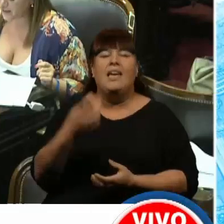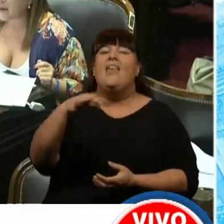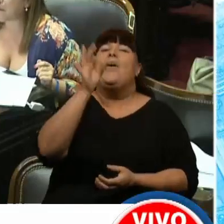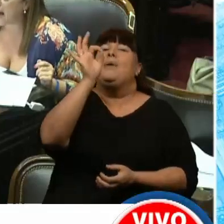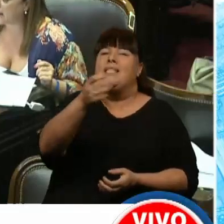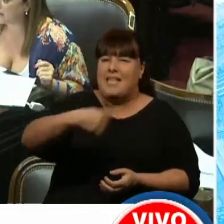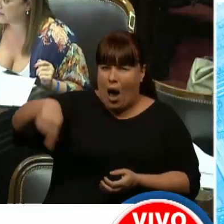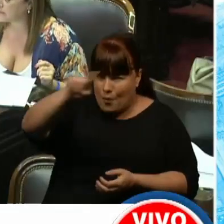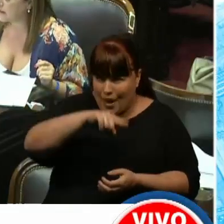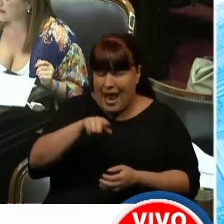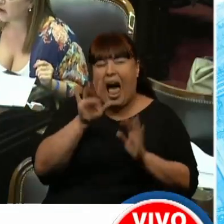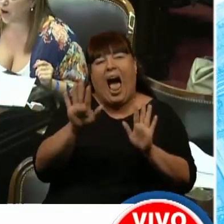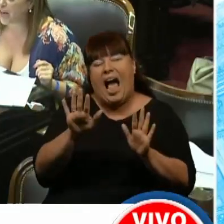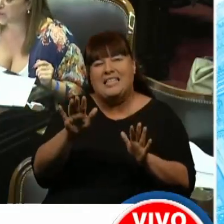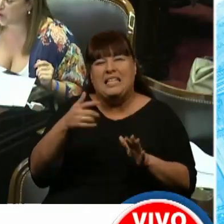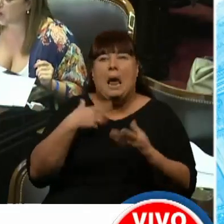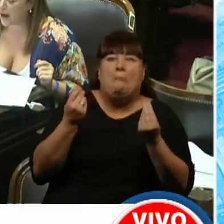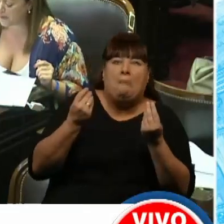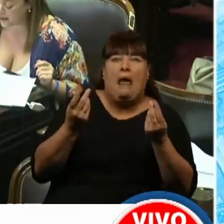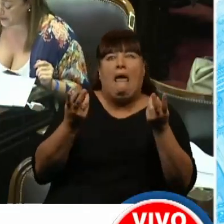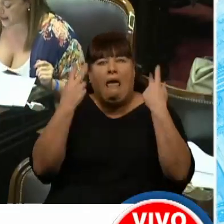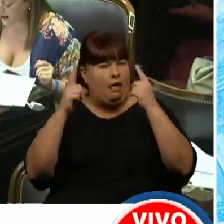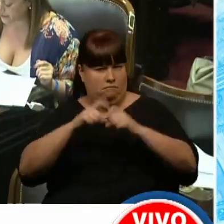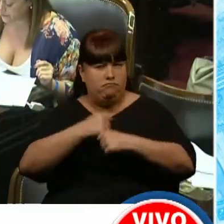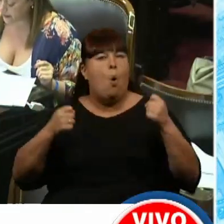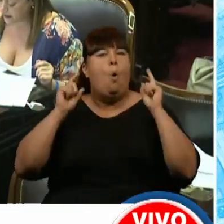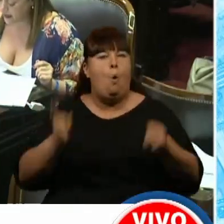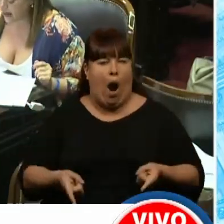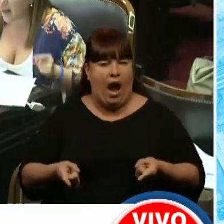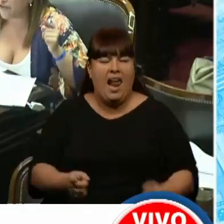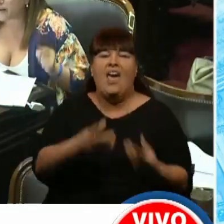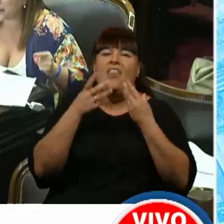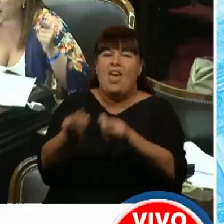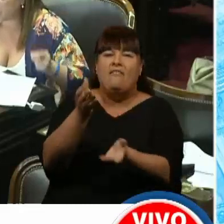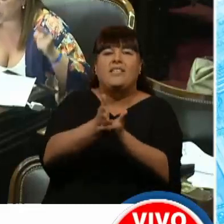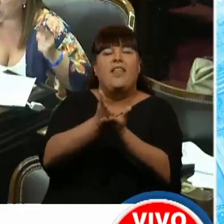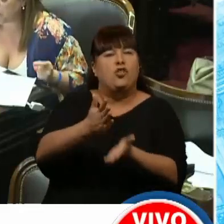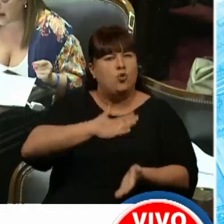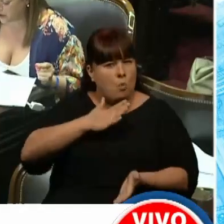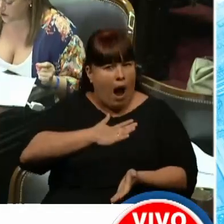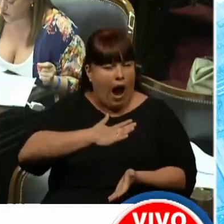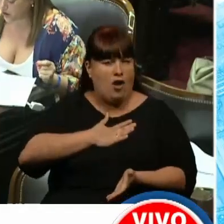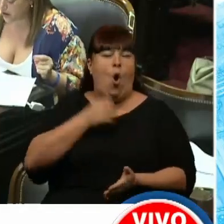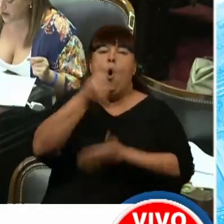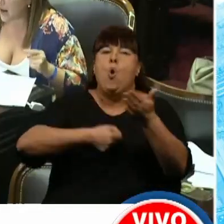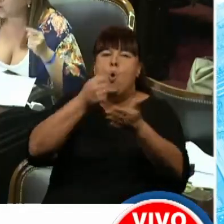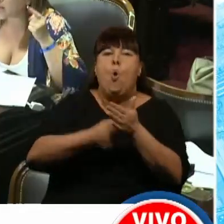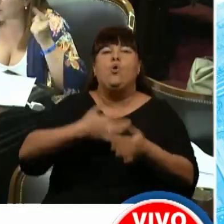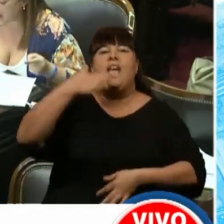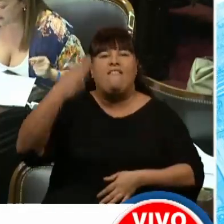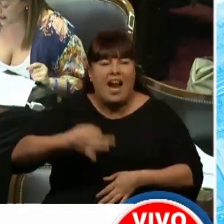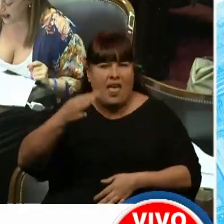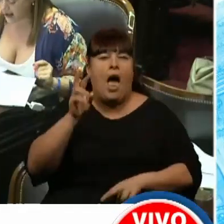Sepan que con eso no nos van a amedrentar, que la defensa de los derechos humanos, la lucha por la